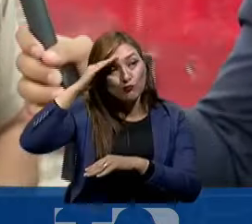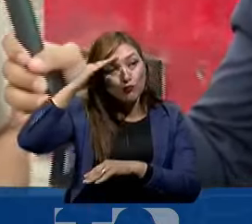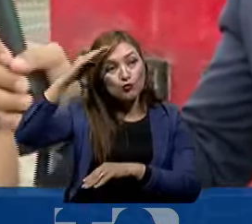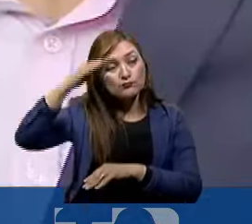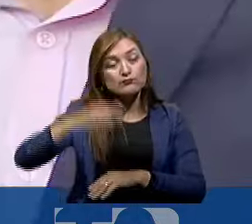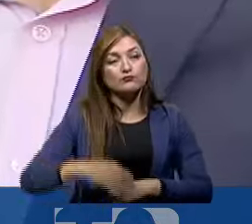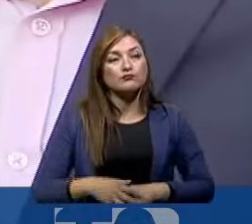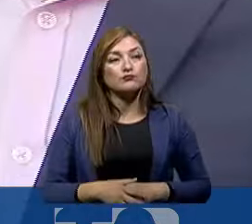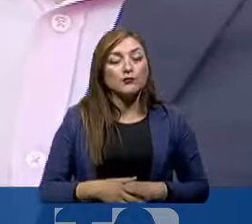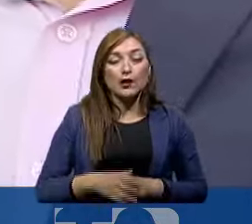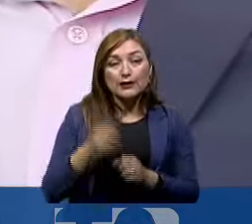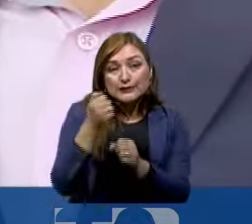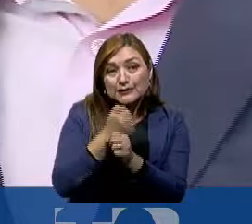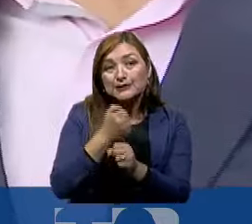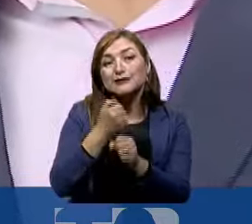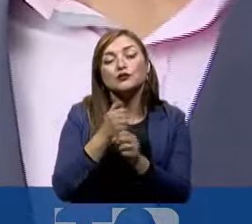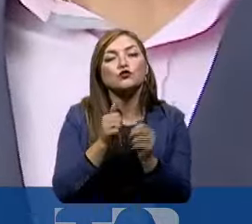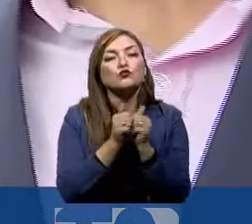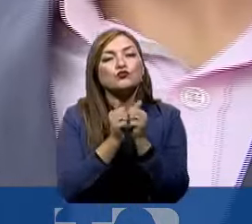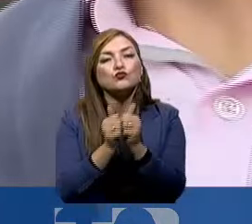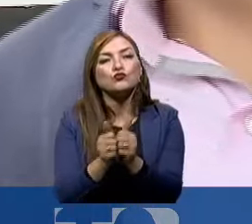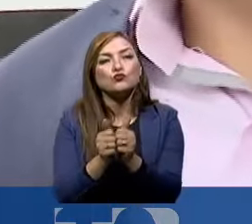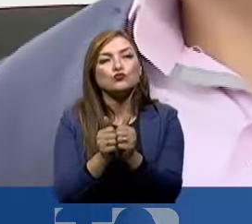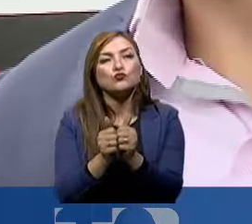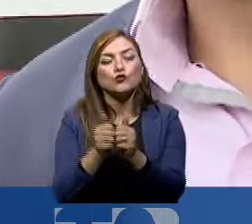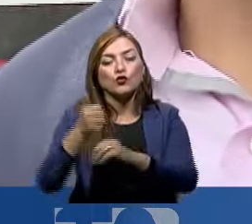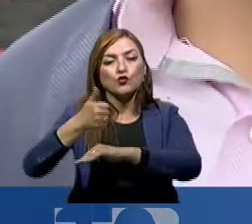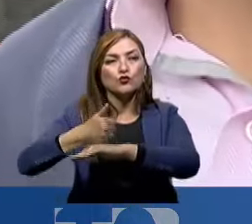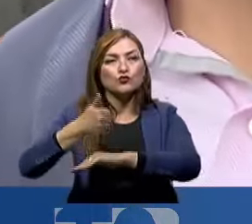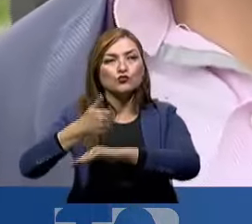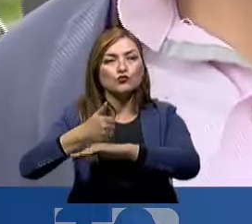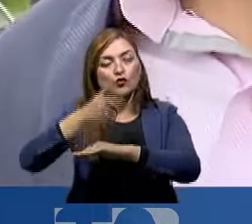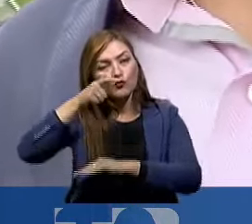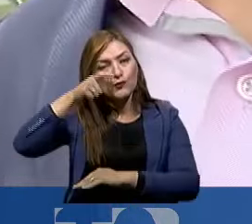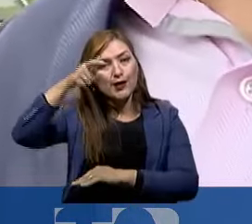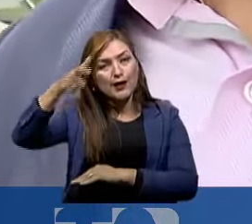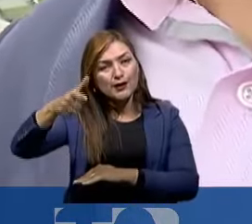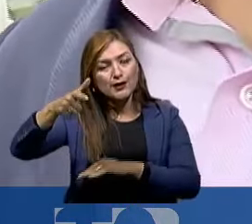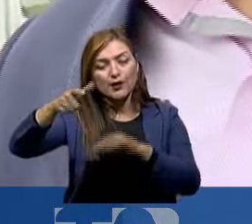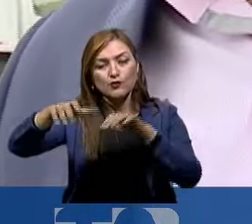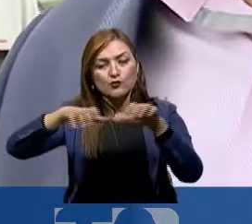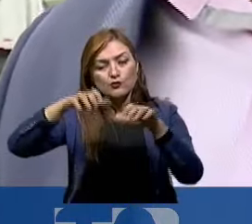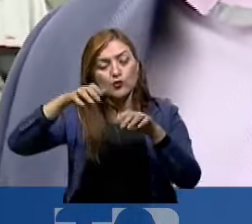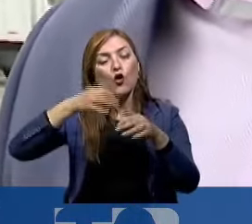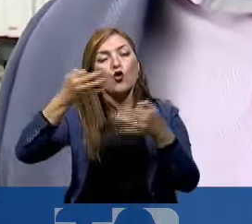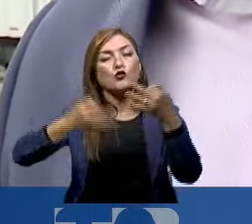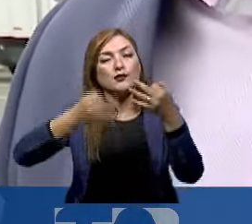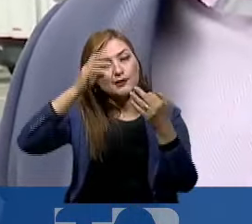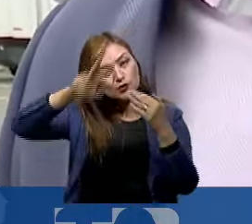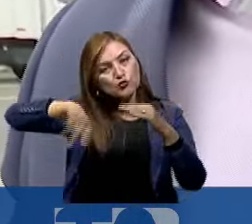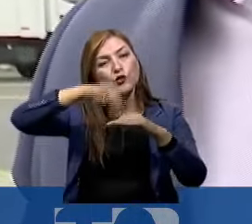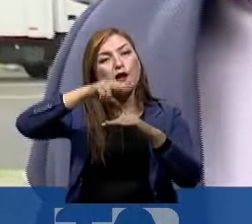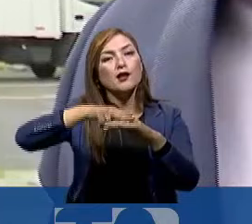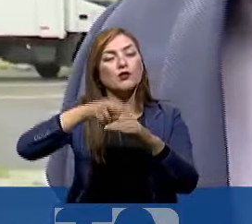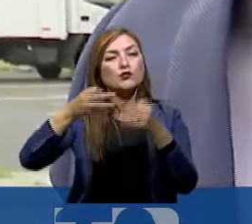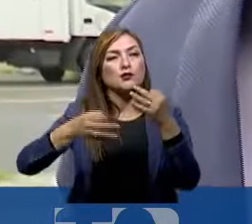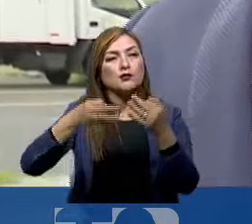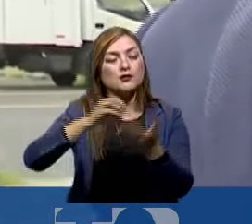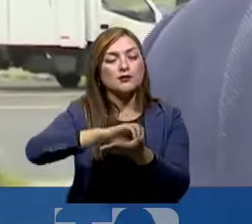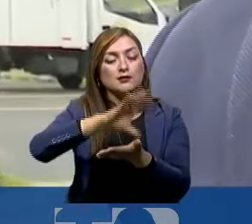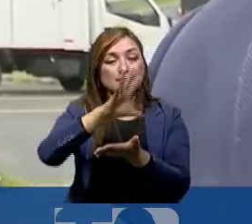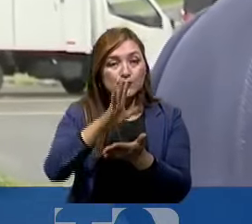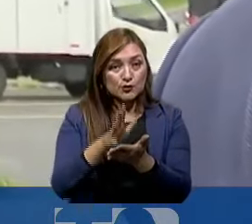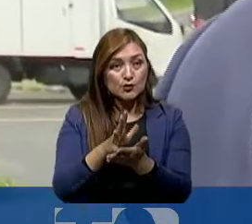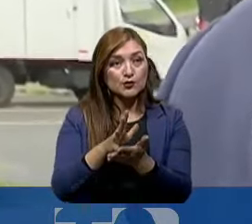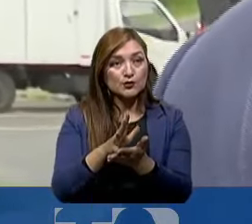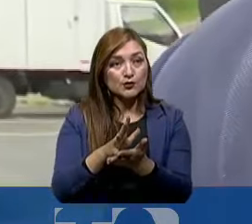cierto, pero también es un trabajo en conjunto con la autoridad local, con Fiscalía, con la Corte Nacional de Justicia, con la Asamblea Nacional, donde nos deben